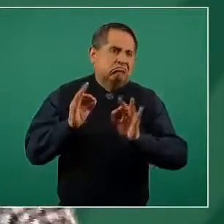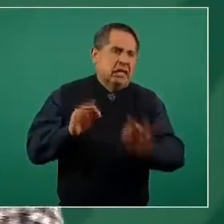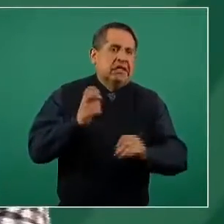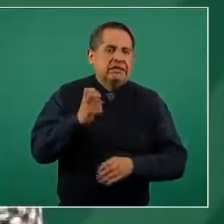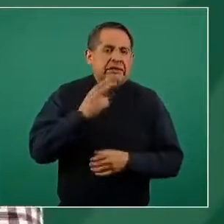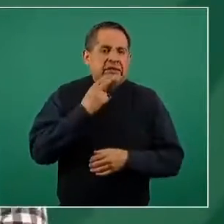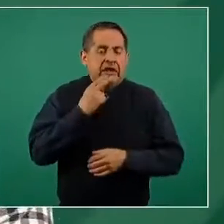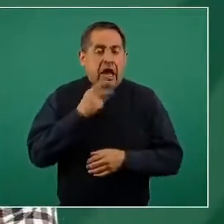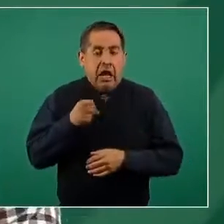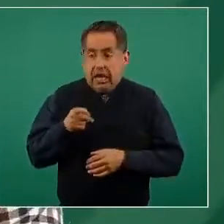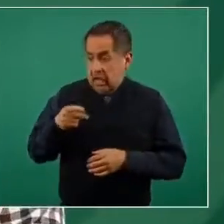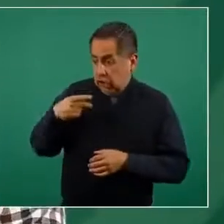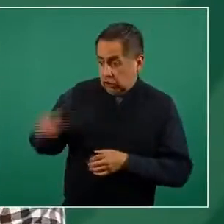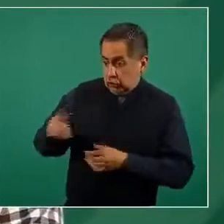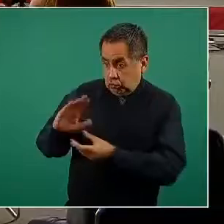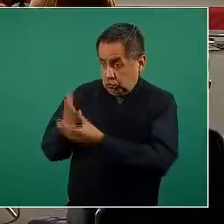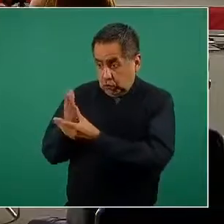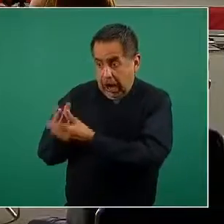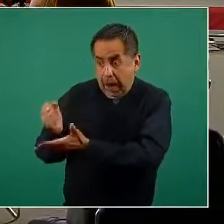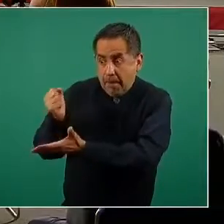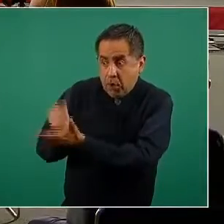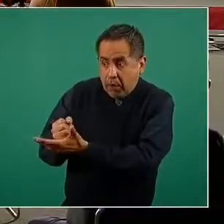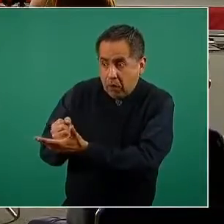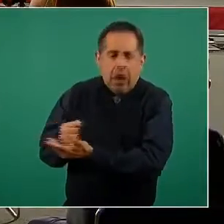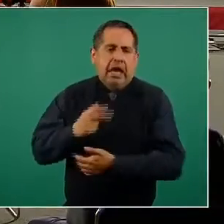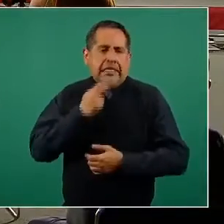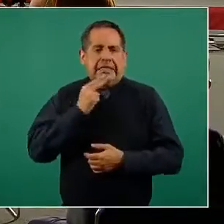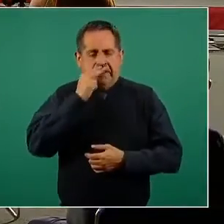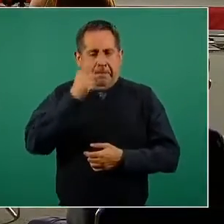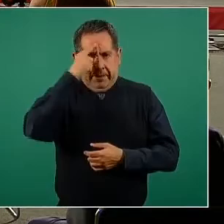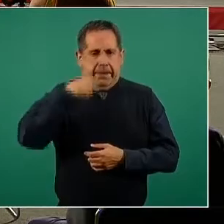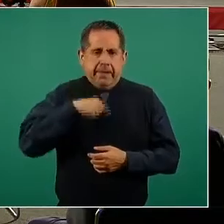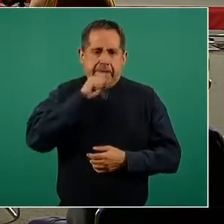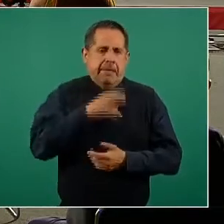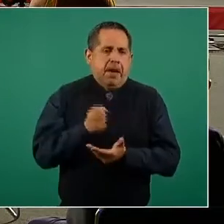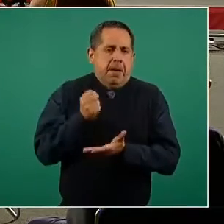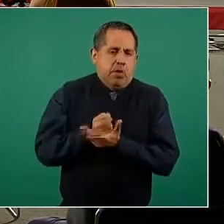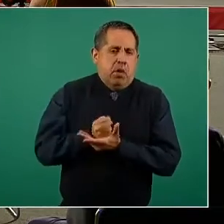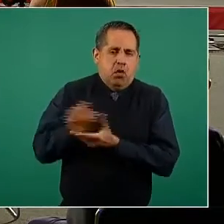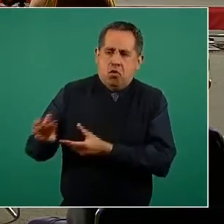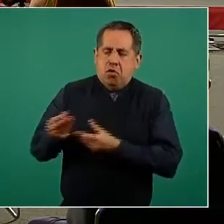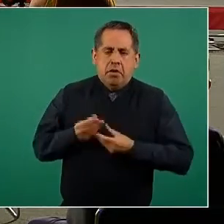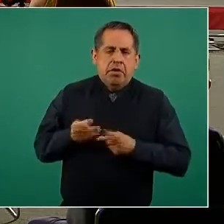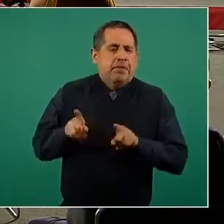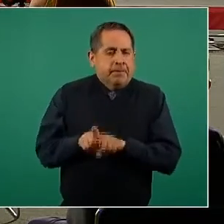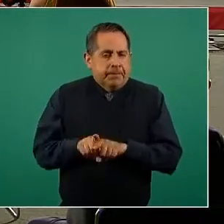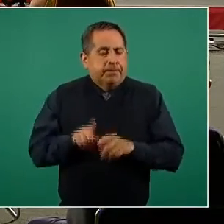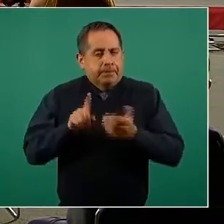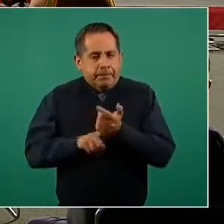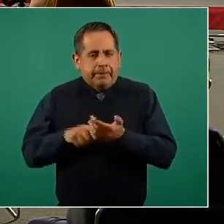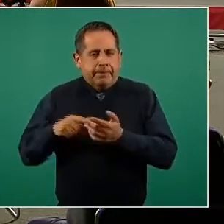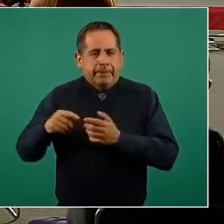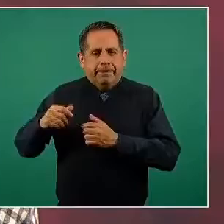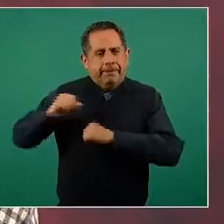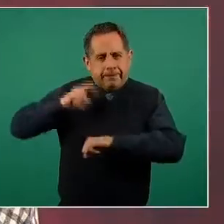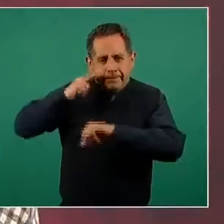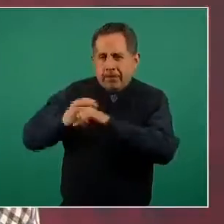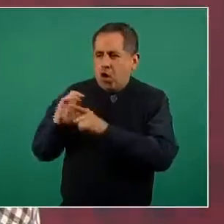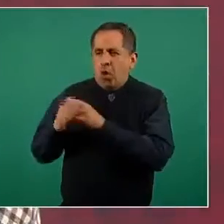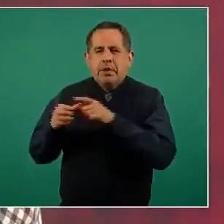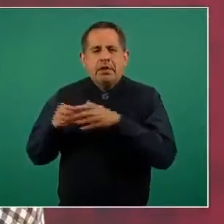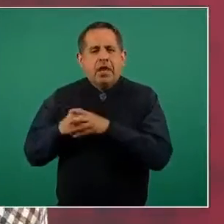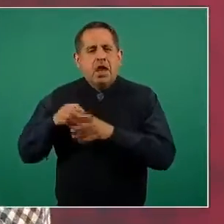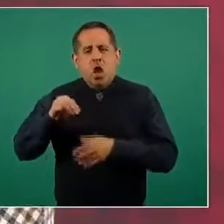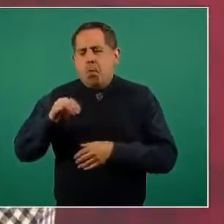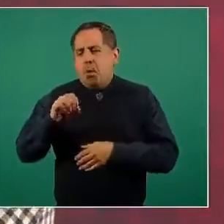es utilizar los expedientes y las dictaminaciones de los comités respectivos, lo equivalente al Comité de